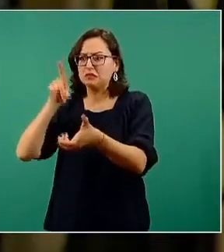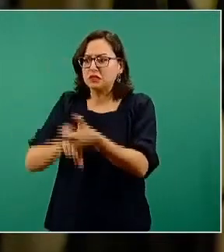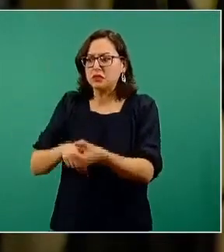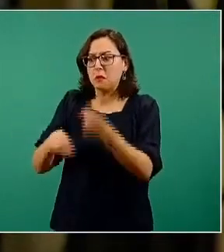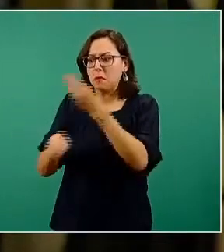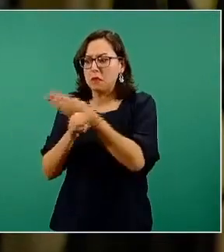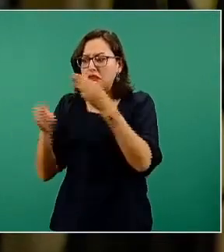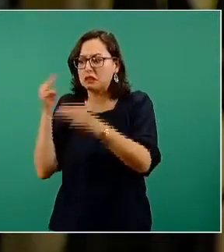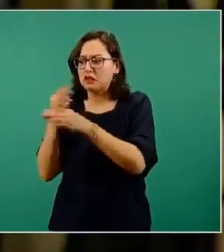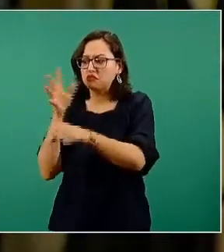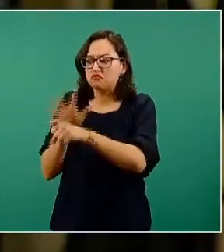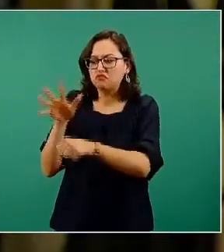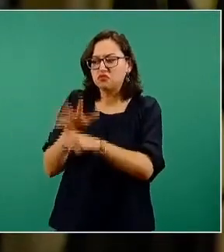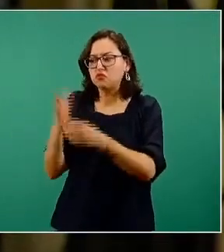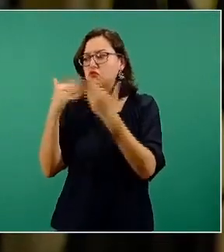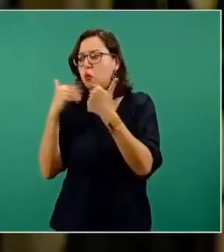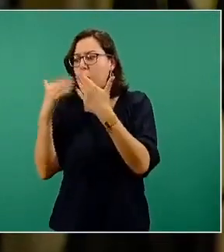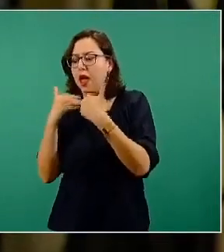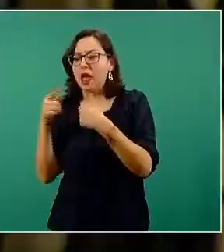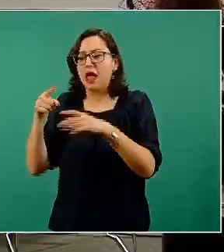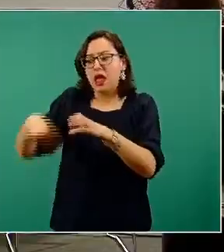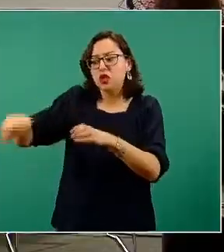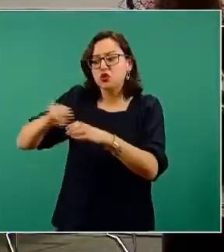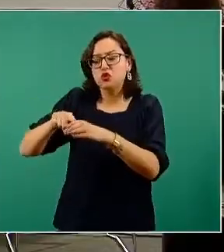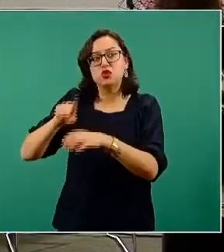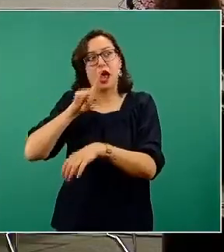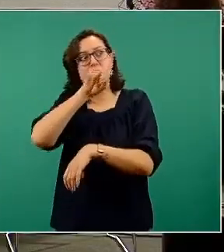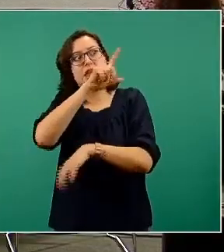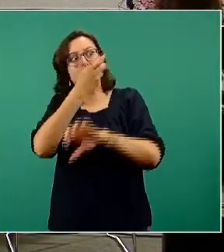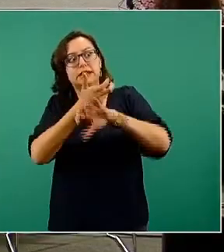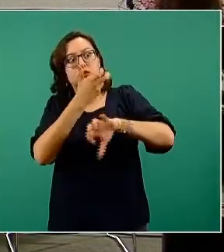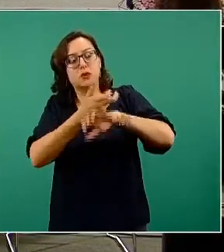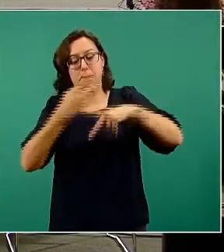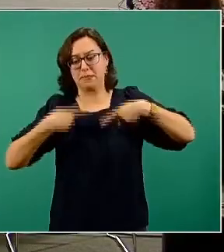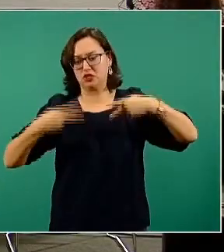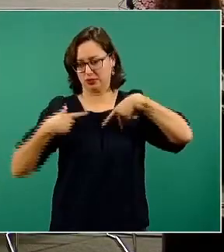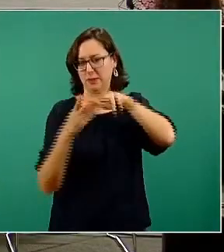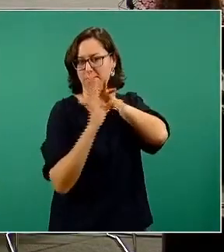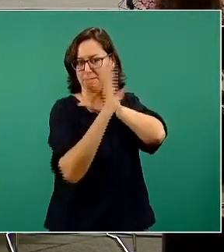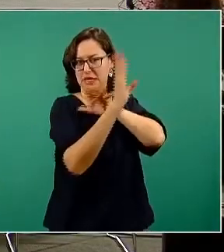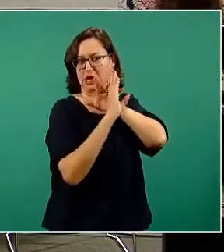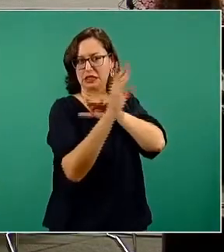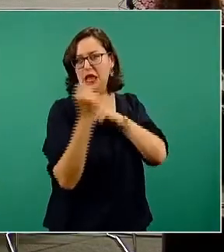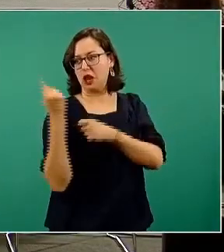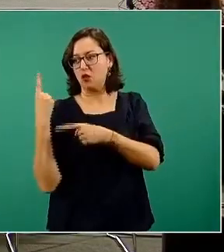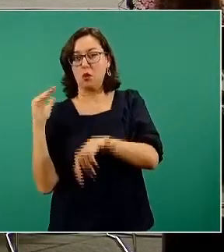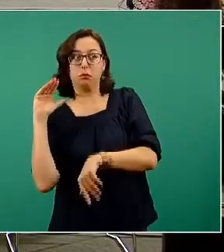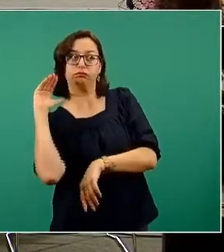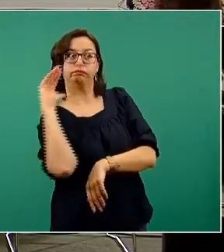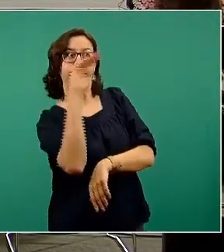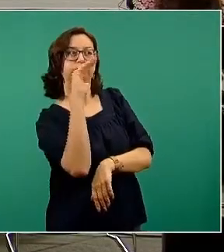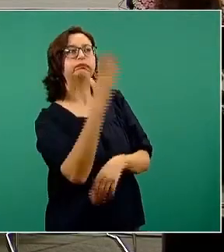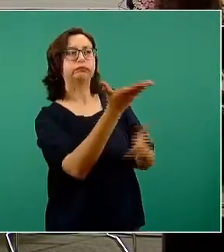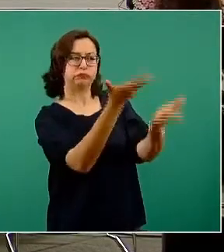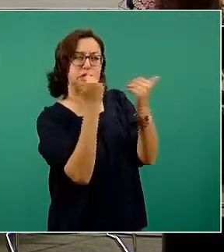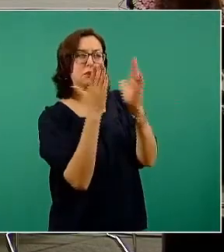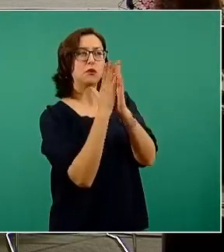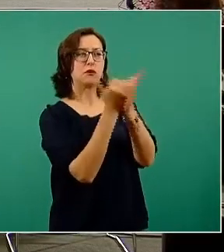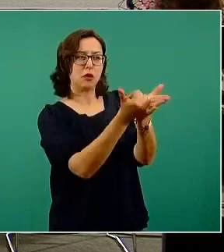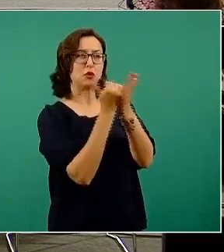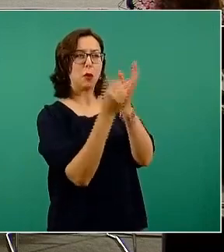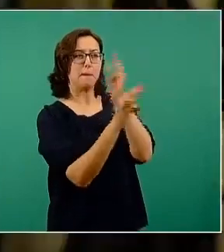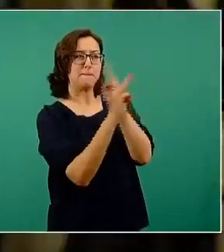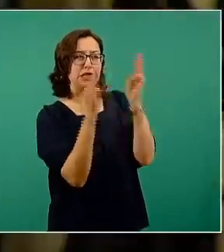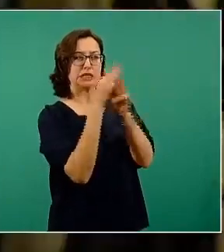La medida que tomó este poblado de Santa Ana Yareni, en Oaxaca, fue cerrar el poblado, pedir